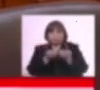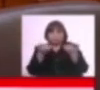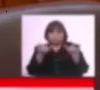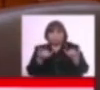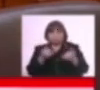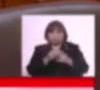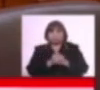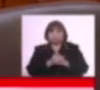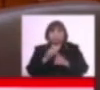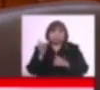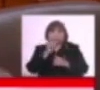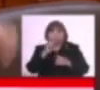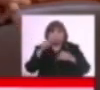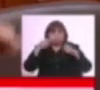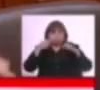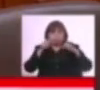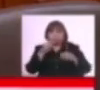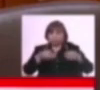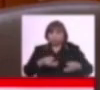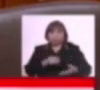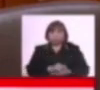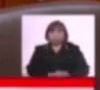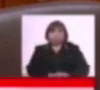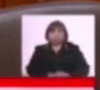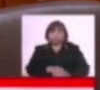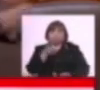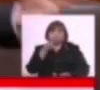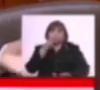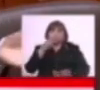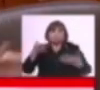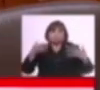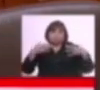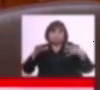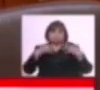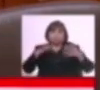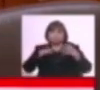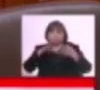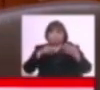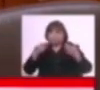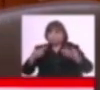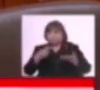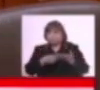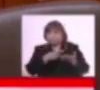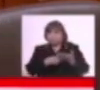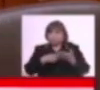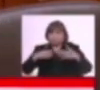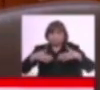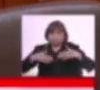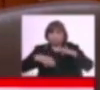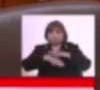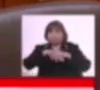al Congreso? ¿Qué les ha pasado? ¿Por qué? ¿Por qué? ¿Por qué